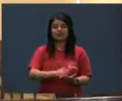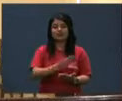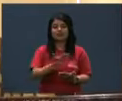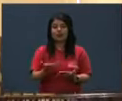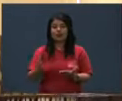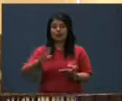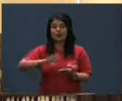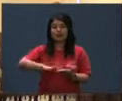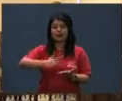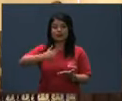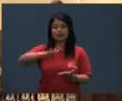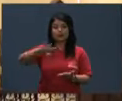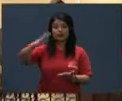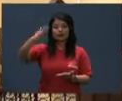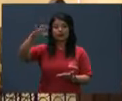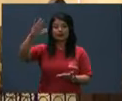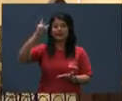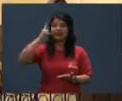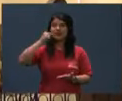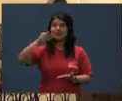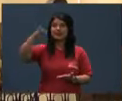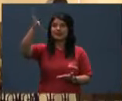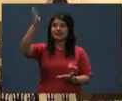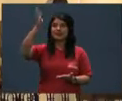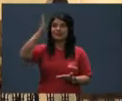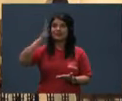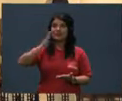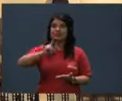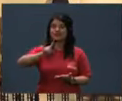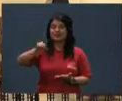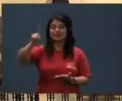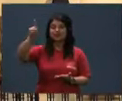fidelidad, gloria a ti,